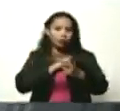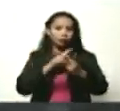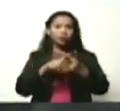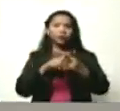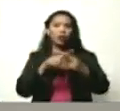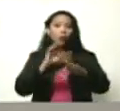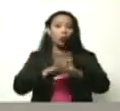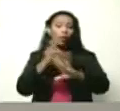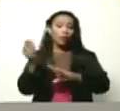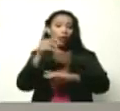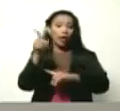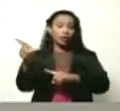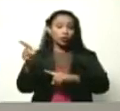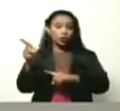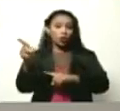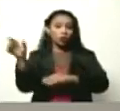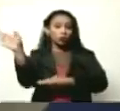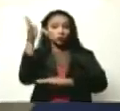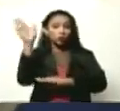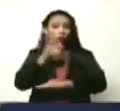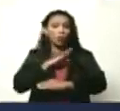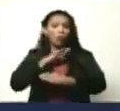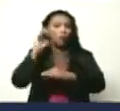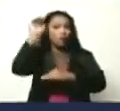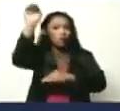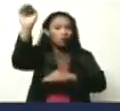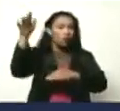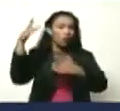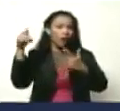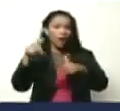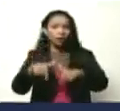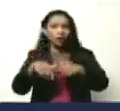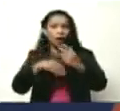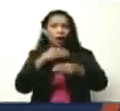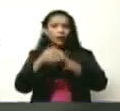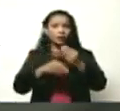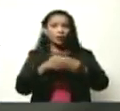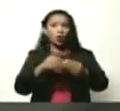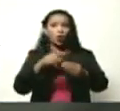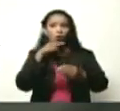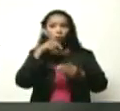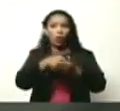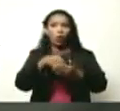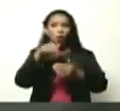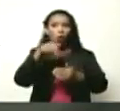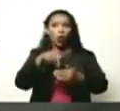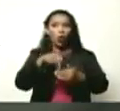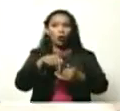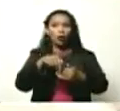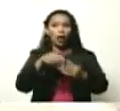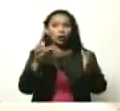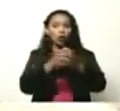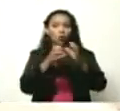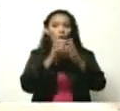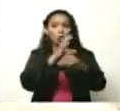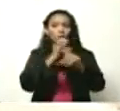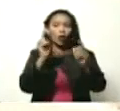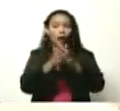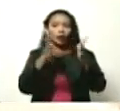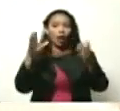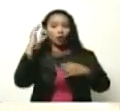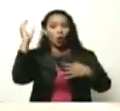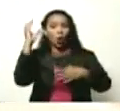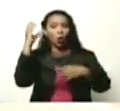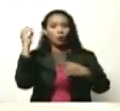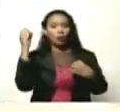porque además ellos van a ser los abanderados, en definitiva, de esto que ha sido llamado hoy la Caravana Cultural de la Gran Colombia.